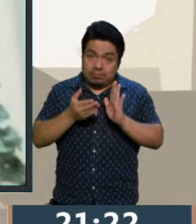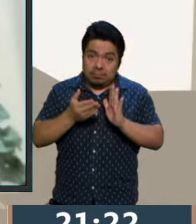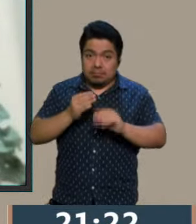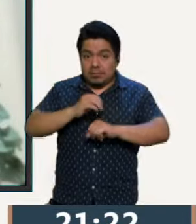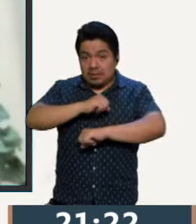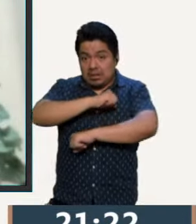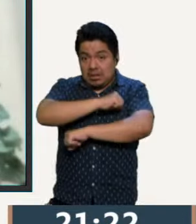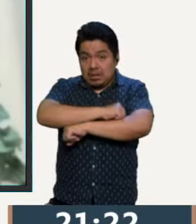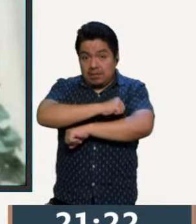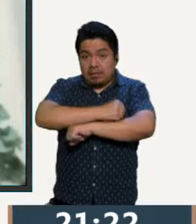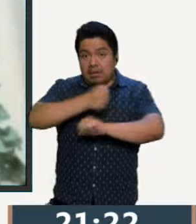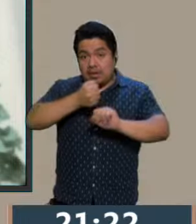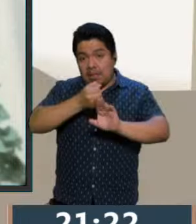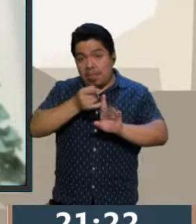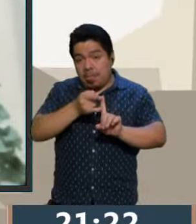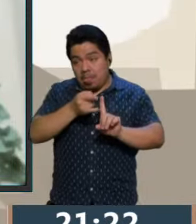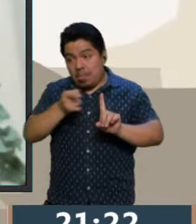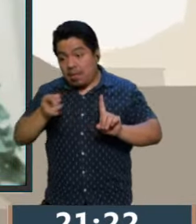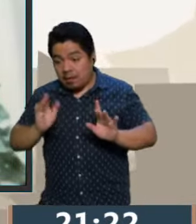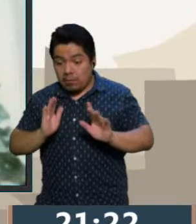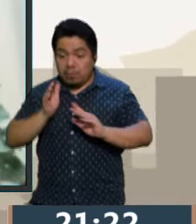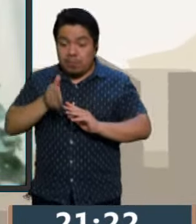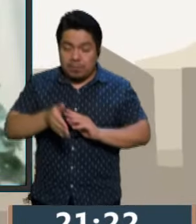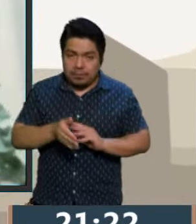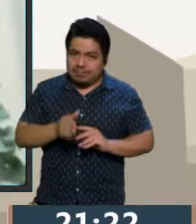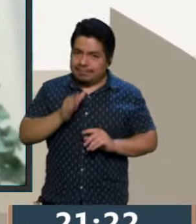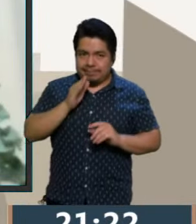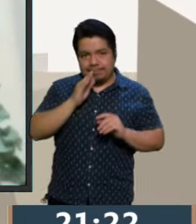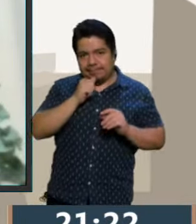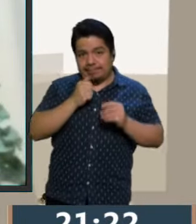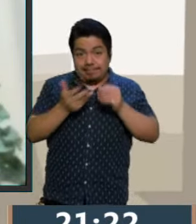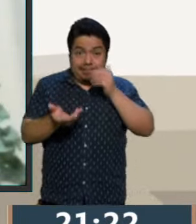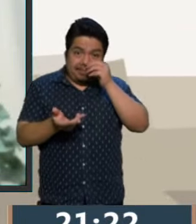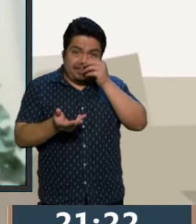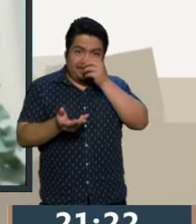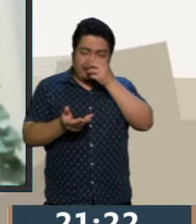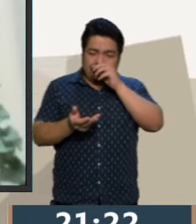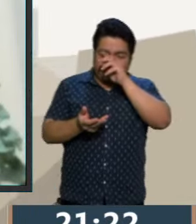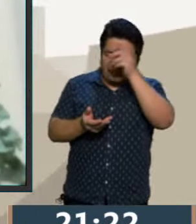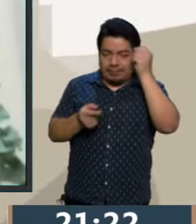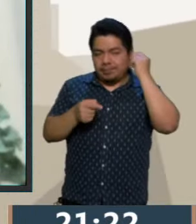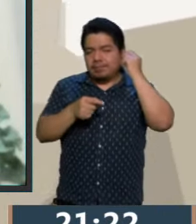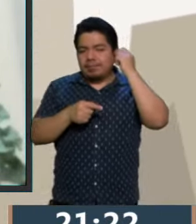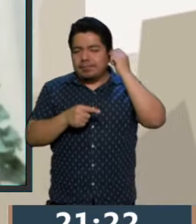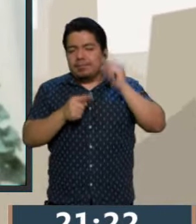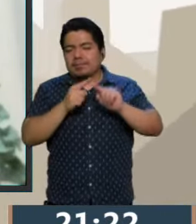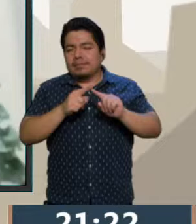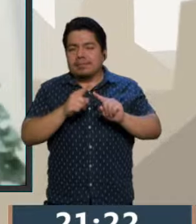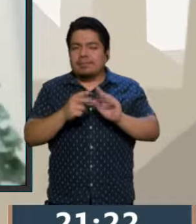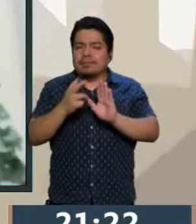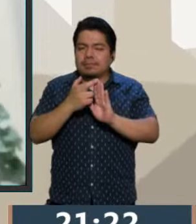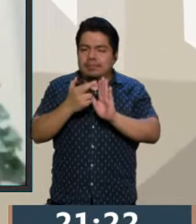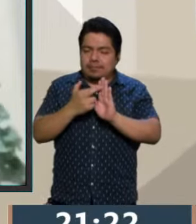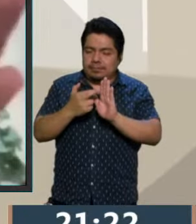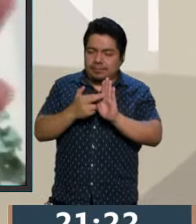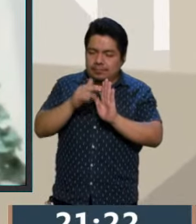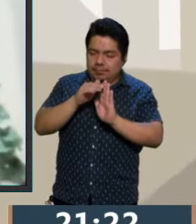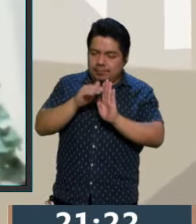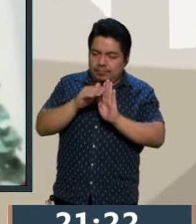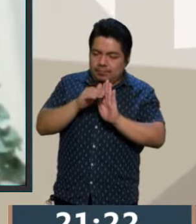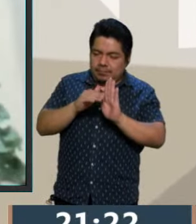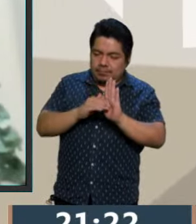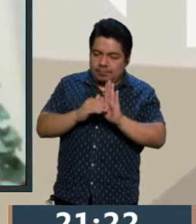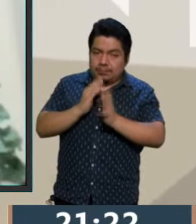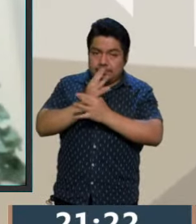que alguien se caiga por la ventana. O sea, ese es un principio y hay muchas medidas de seguridad al respecto. Bueno, nos dicen que